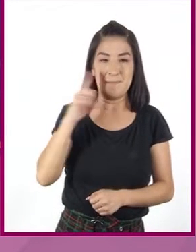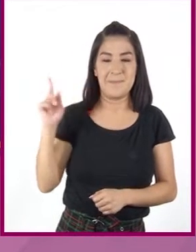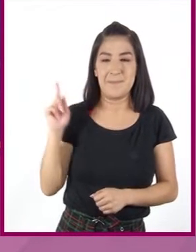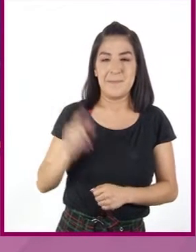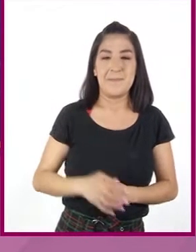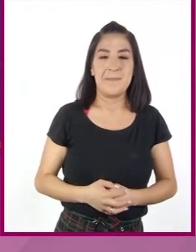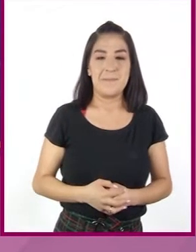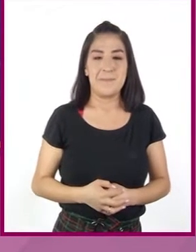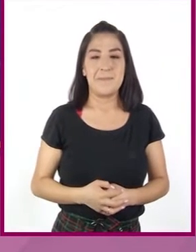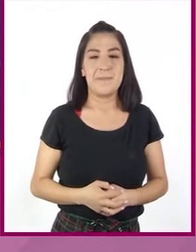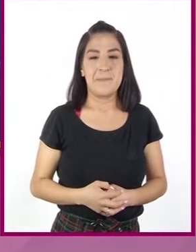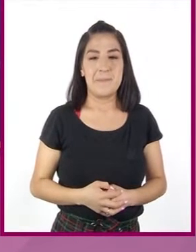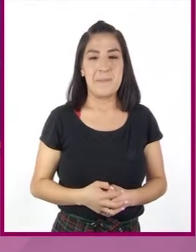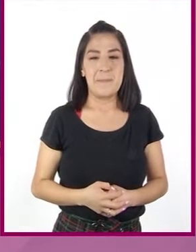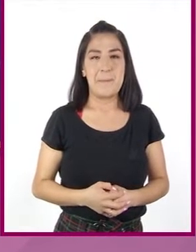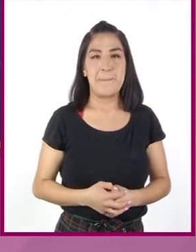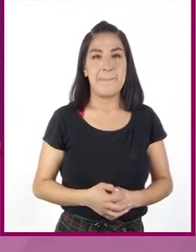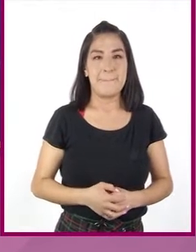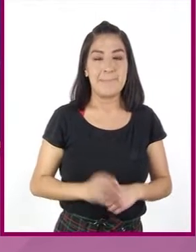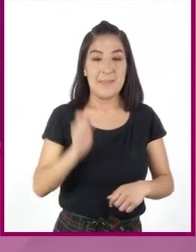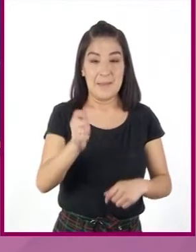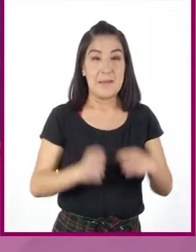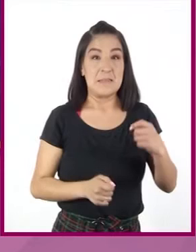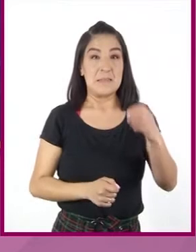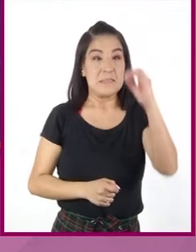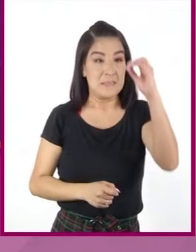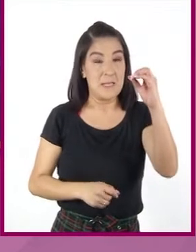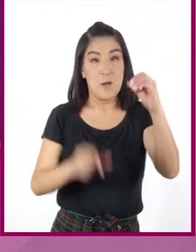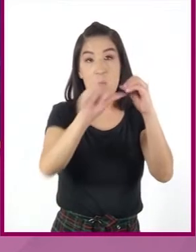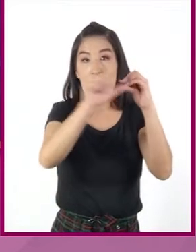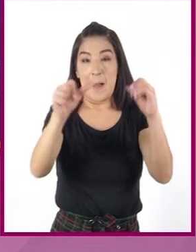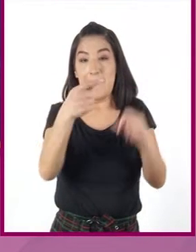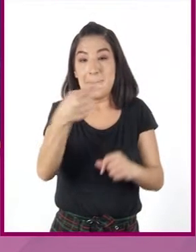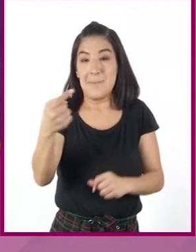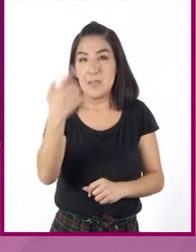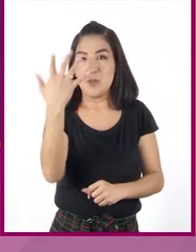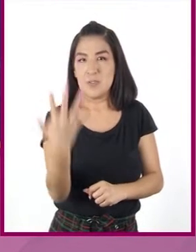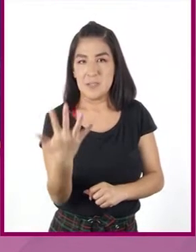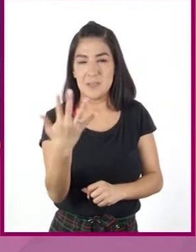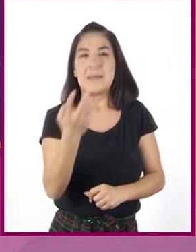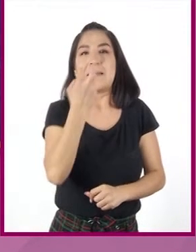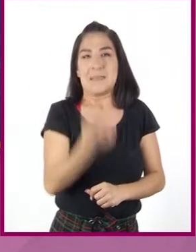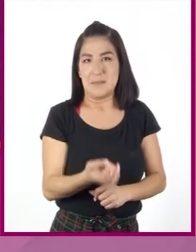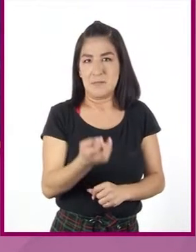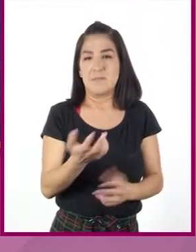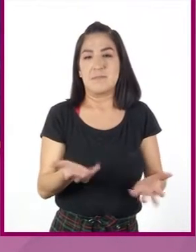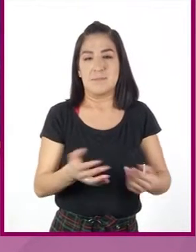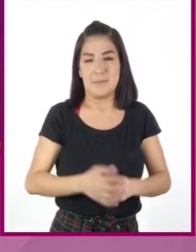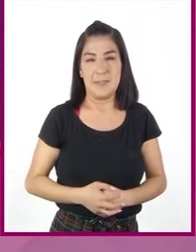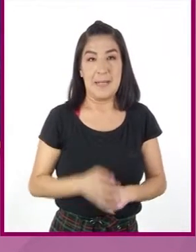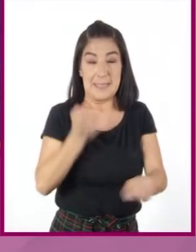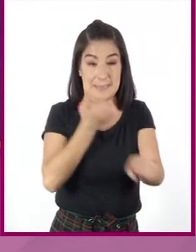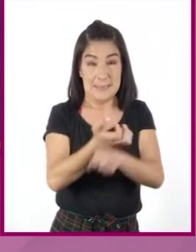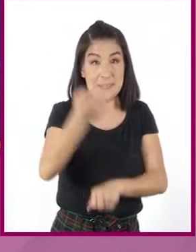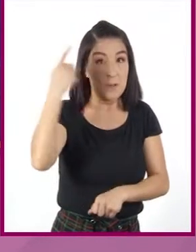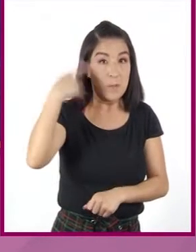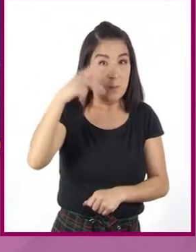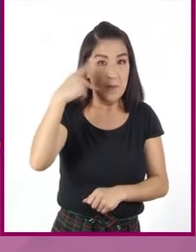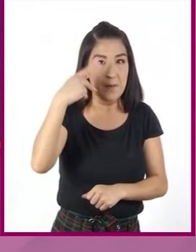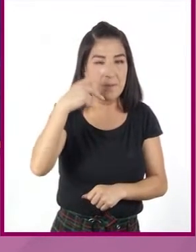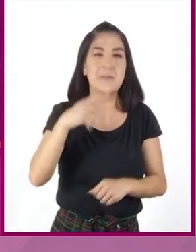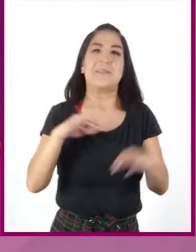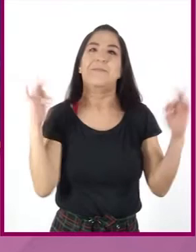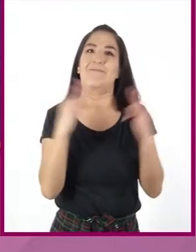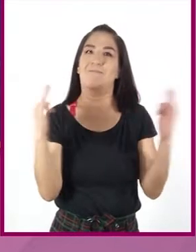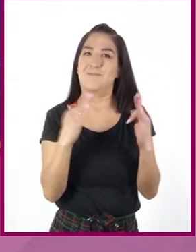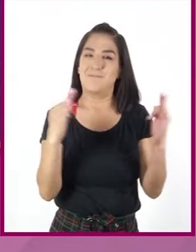señala que es de 0 a menos 5 grados Celsius, lo que significa que en el estado de Puebla habrá